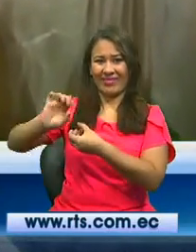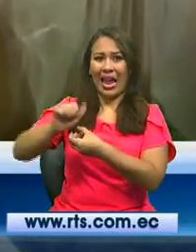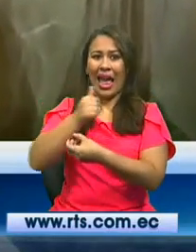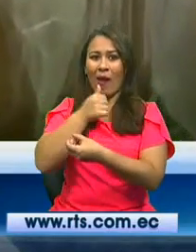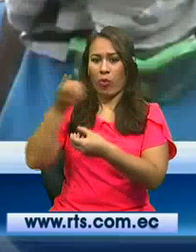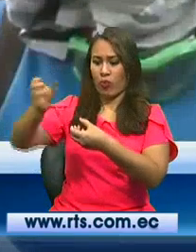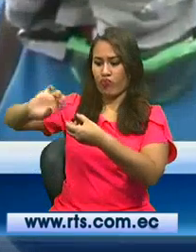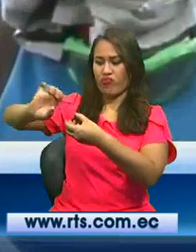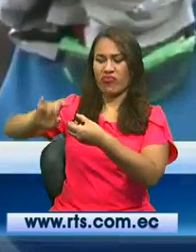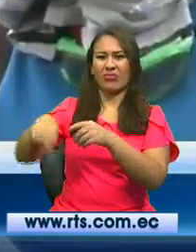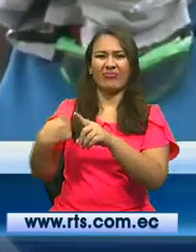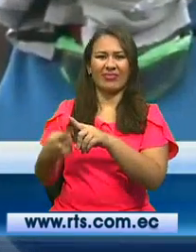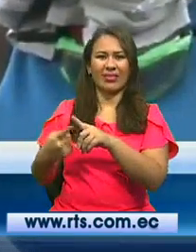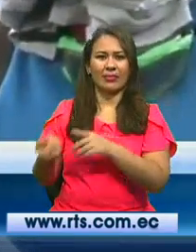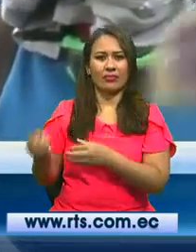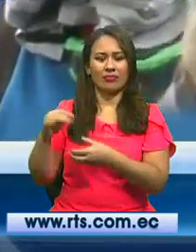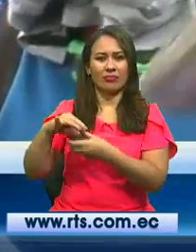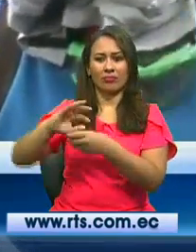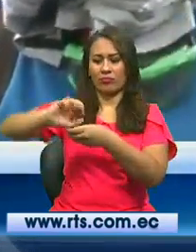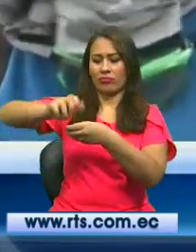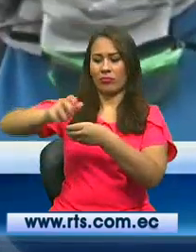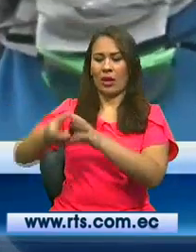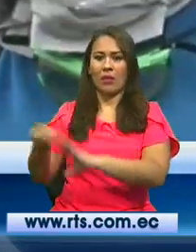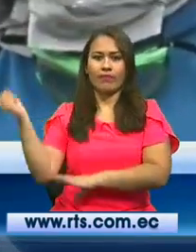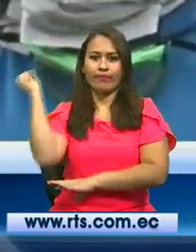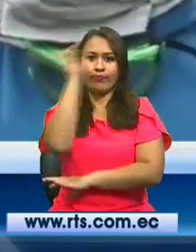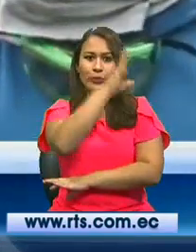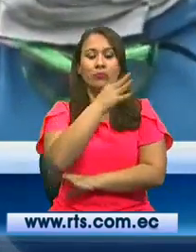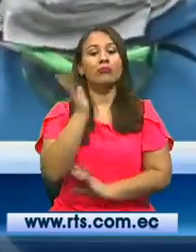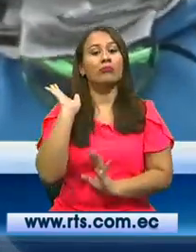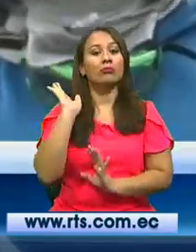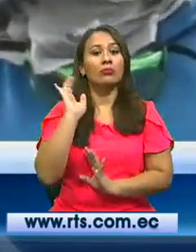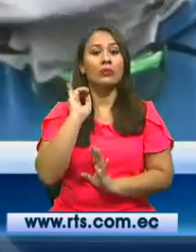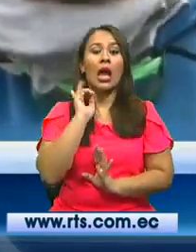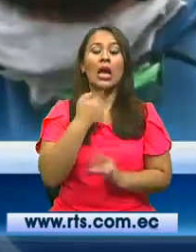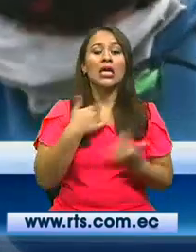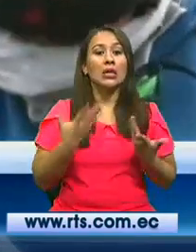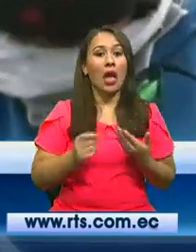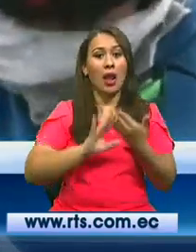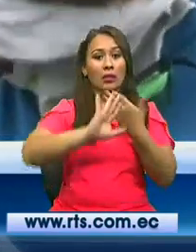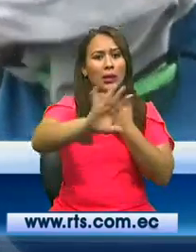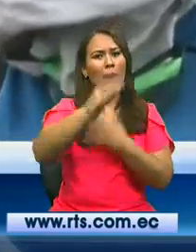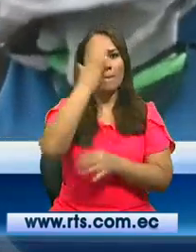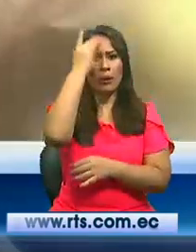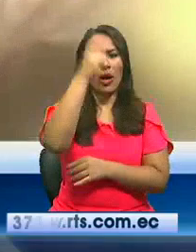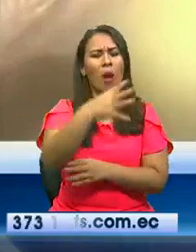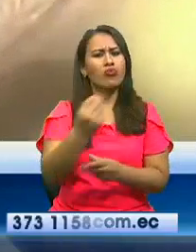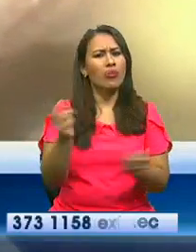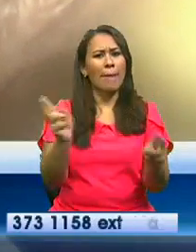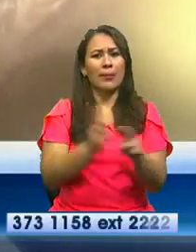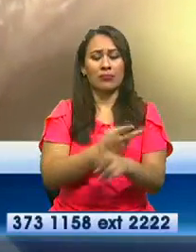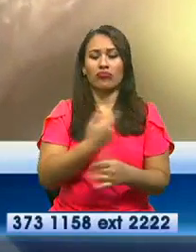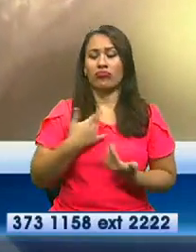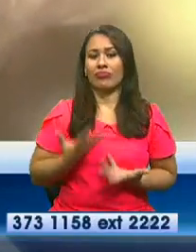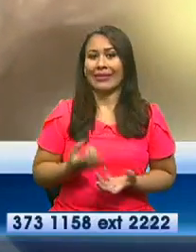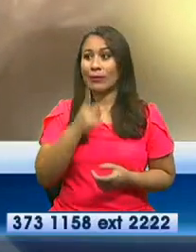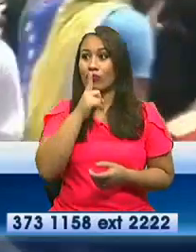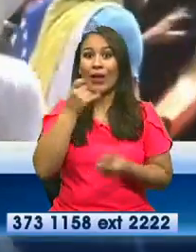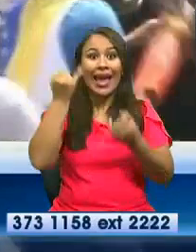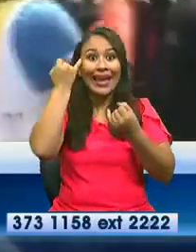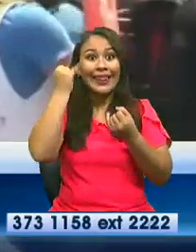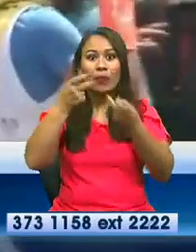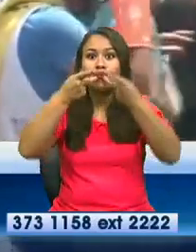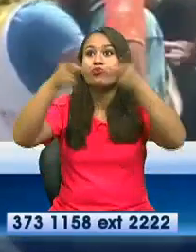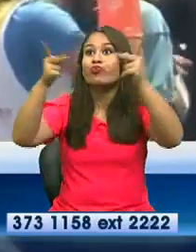otros fluidos. Muy efectivo. El olor hace que ellos retrocedan y te dejen de reprimir hasta eso. La idea corrió en redes sociales